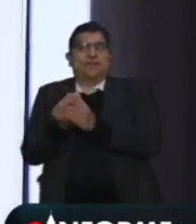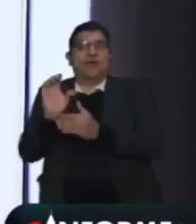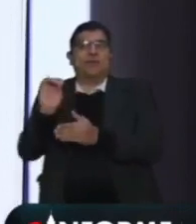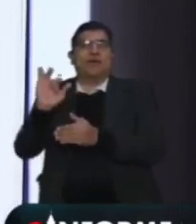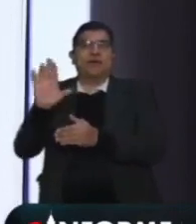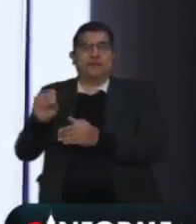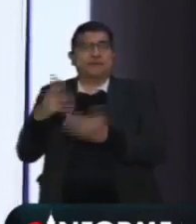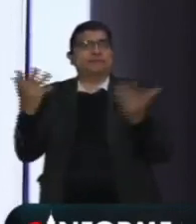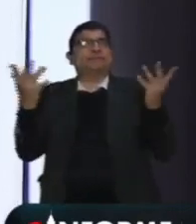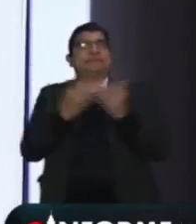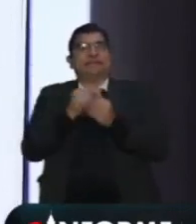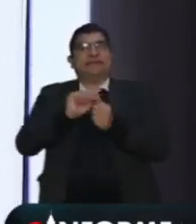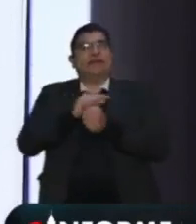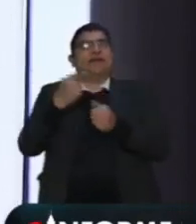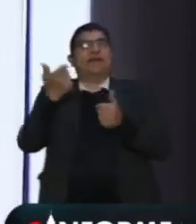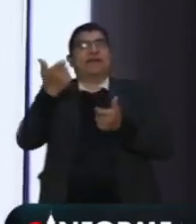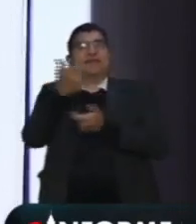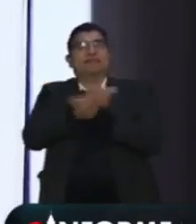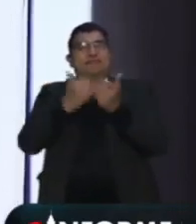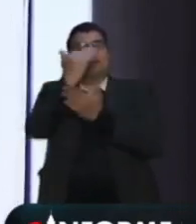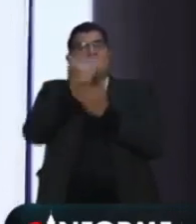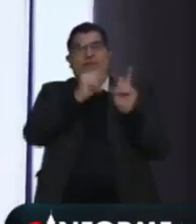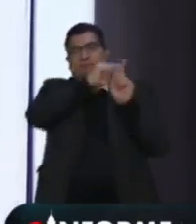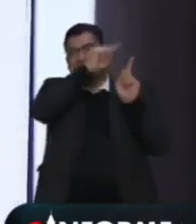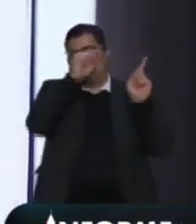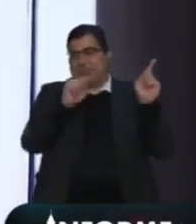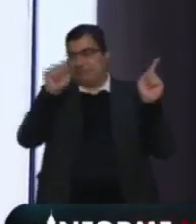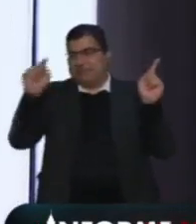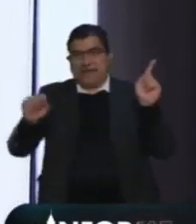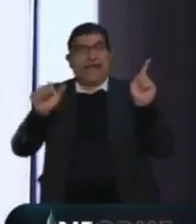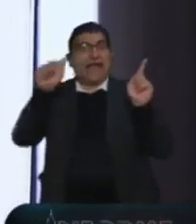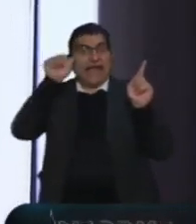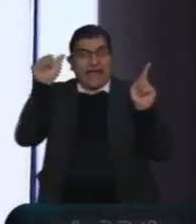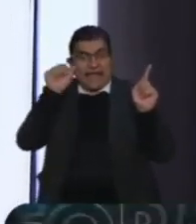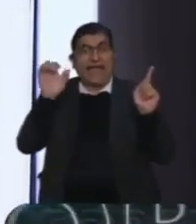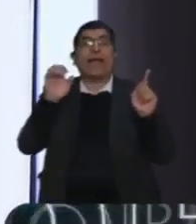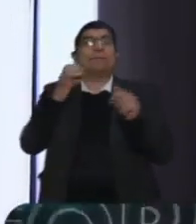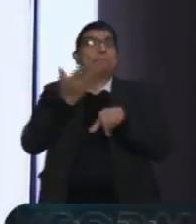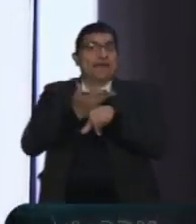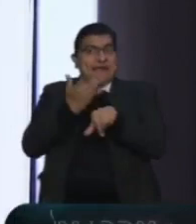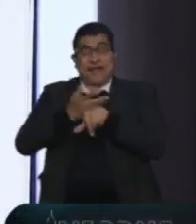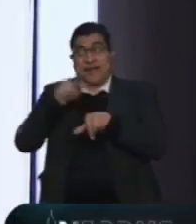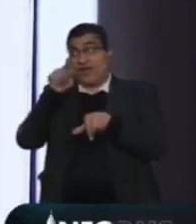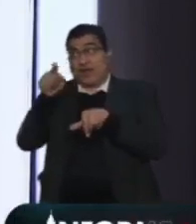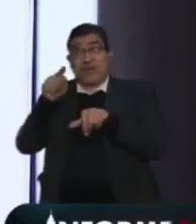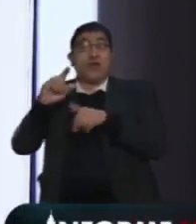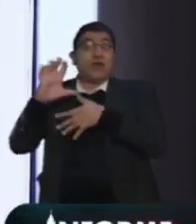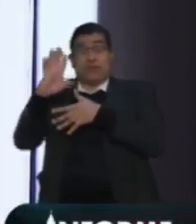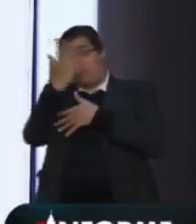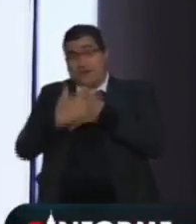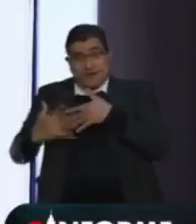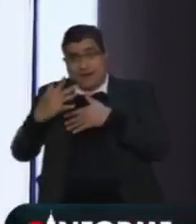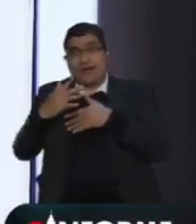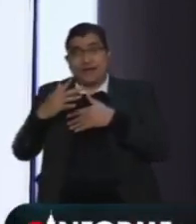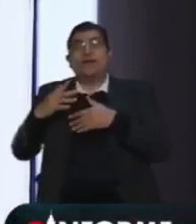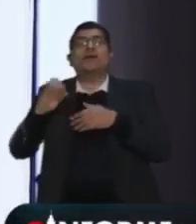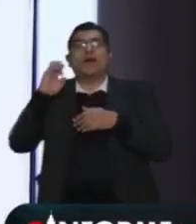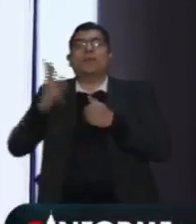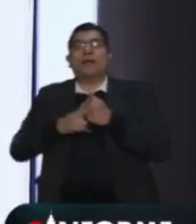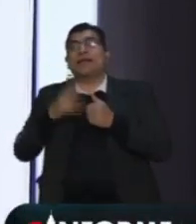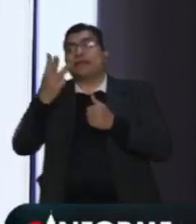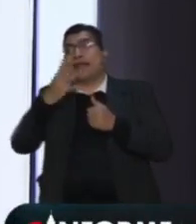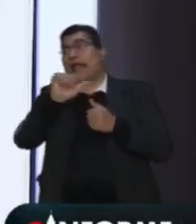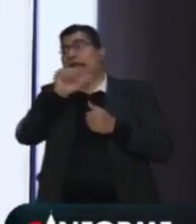de todo el mundo, que vivieron una negra jornada. En Asia, América y Europa se tuvieron pérdidas de entre 3 y